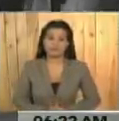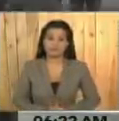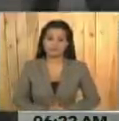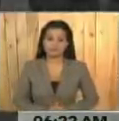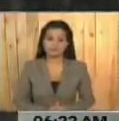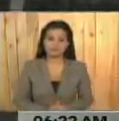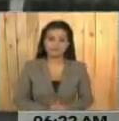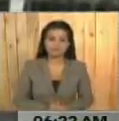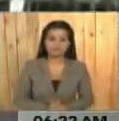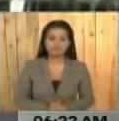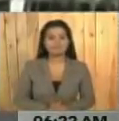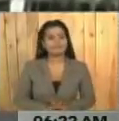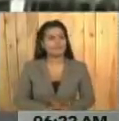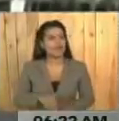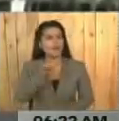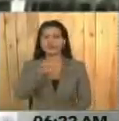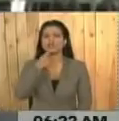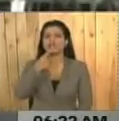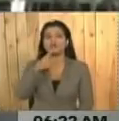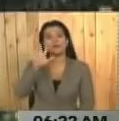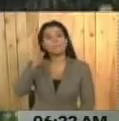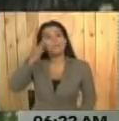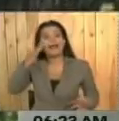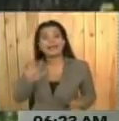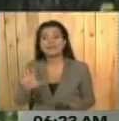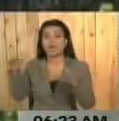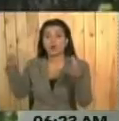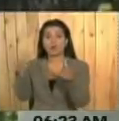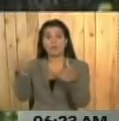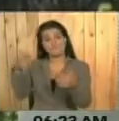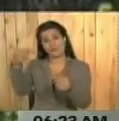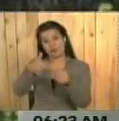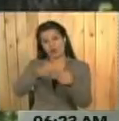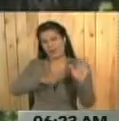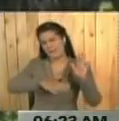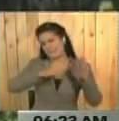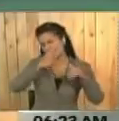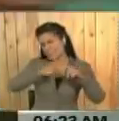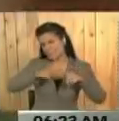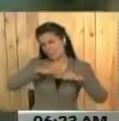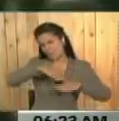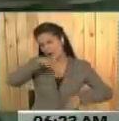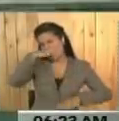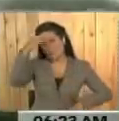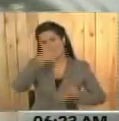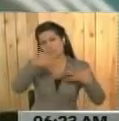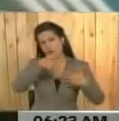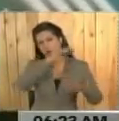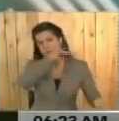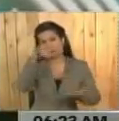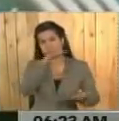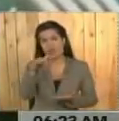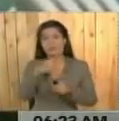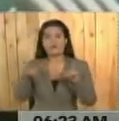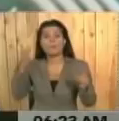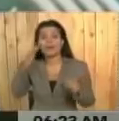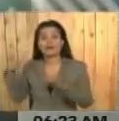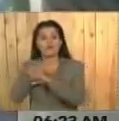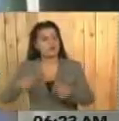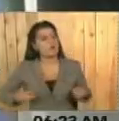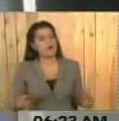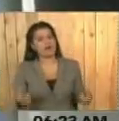disturbio dicen que el llamado Boom petrolero trajo enormes ingresos al país pero también excesos en el gasto